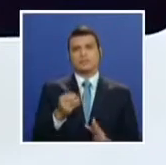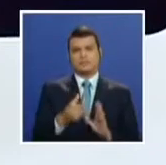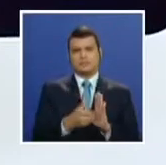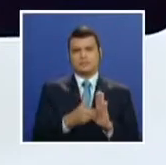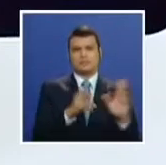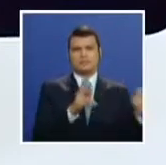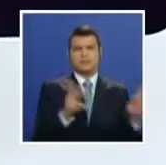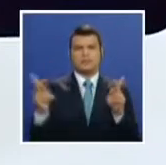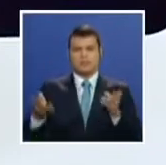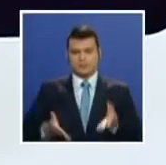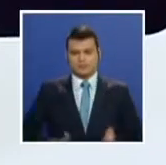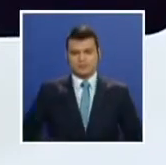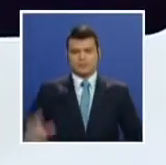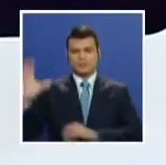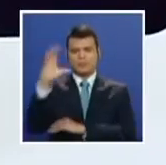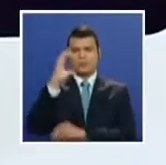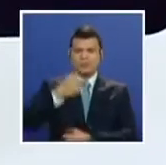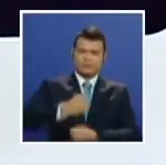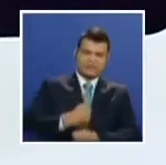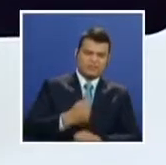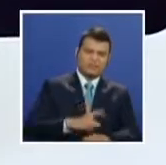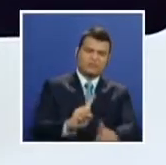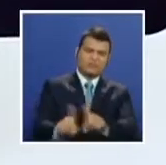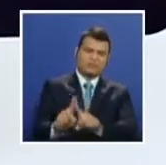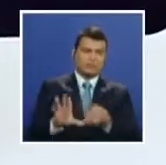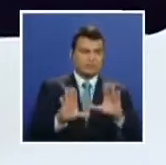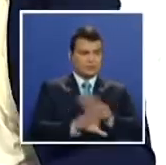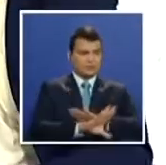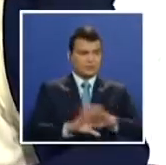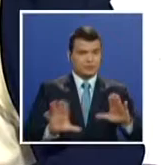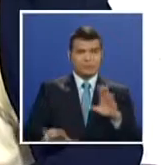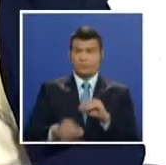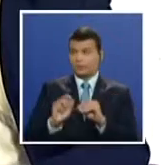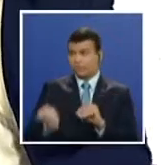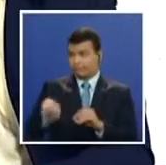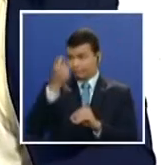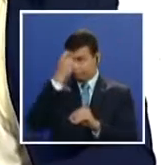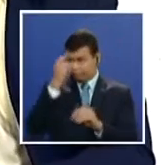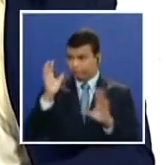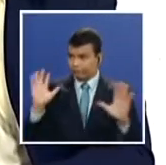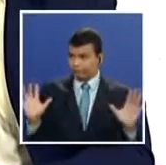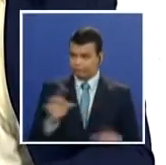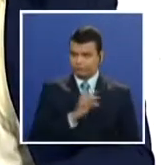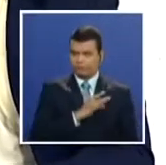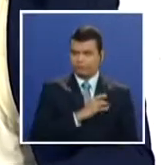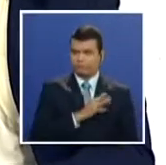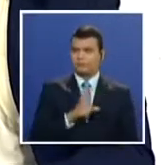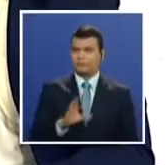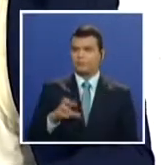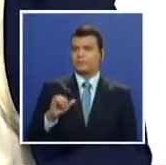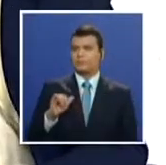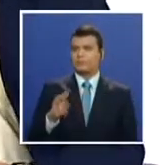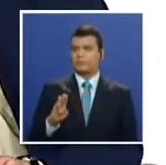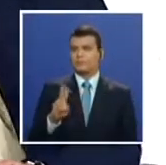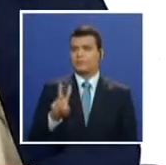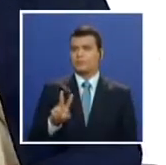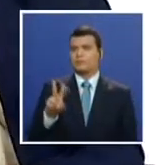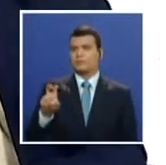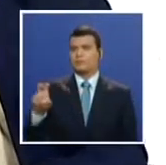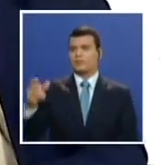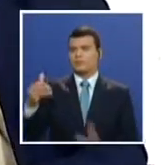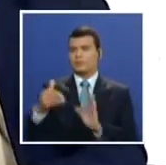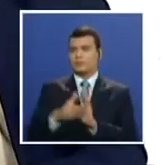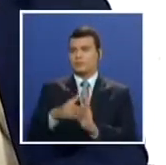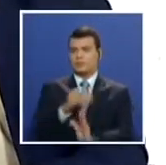colombianos que están trabajando en diferentes labores y para tener en cuenta pues chile posee un producto interno bruto de 277.000